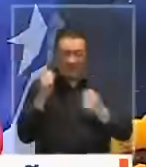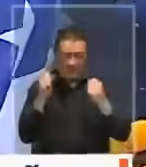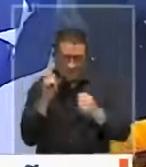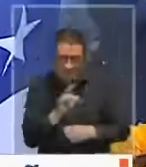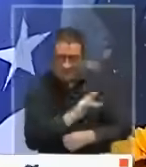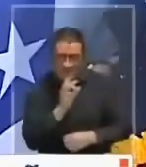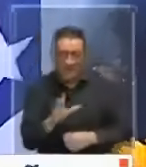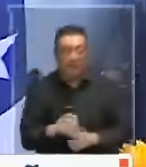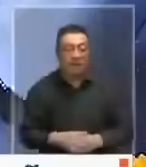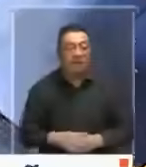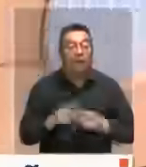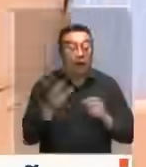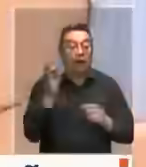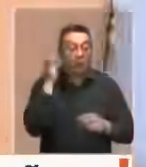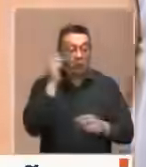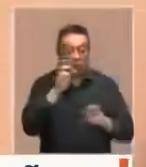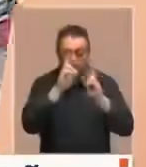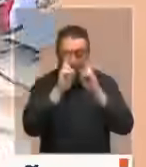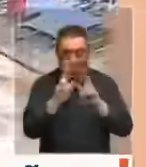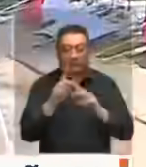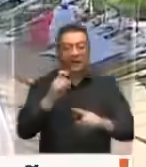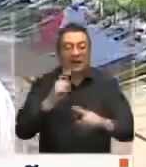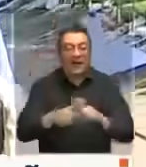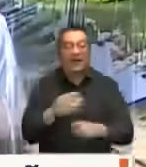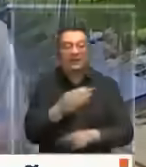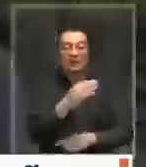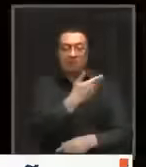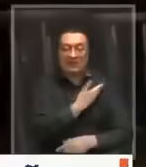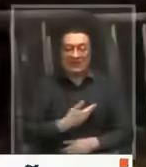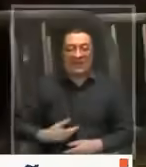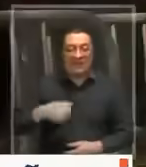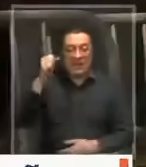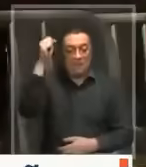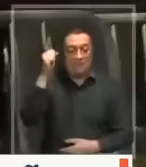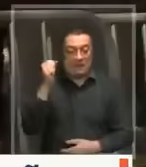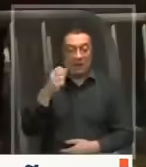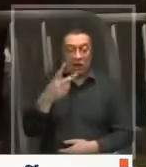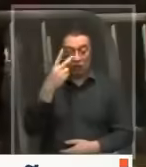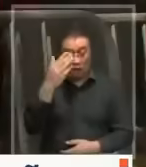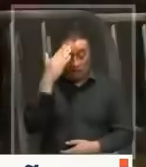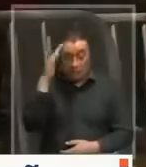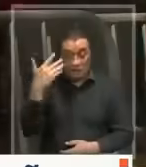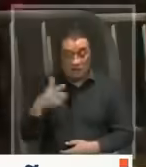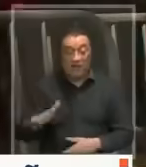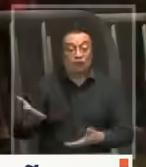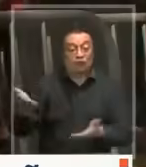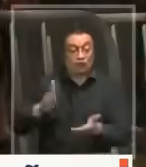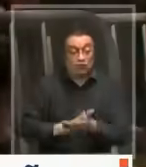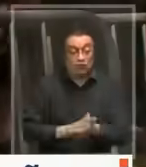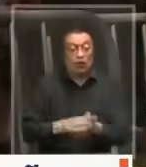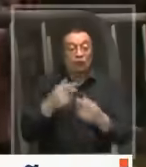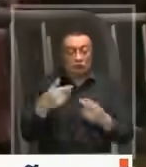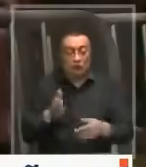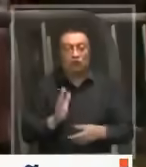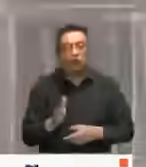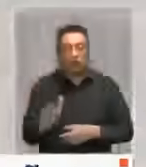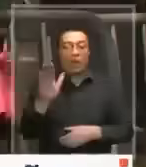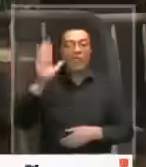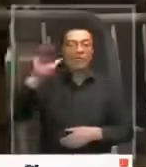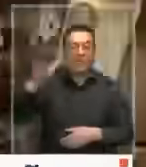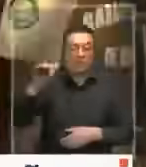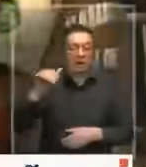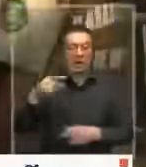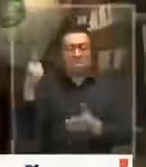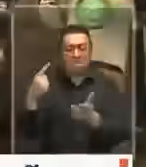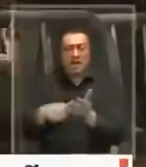Así estas mujeres rendían tributo al expresidente Sebastián Piñera. A 2 días de su fallecimiento continuaba su despedida. Miles